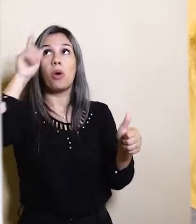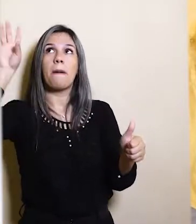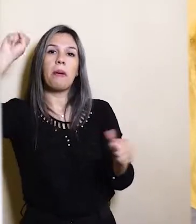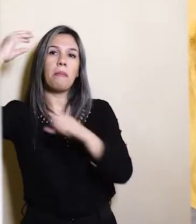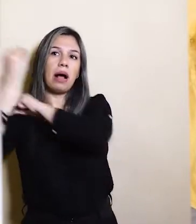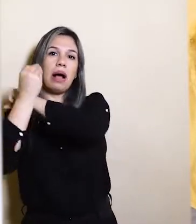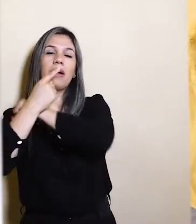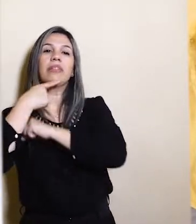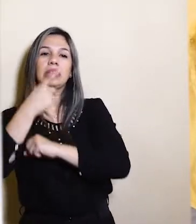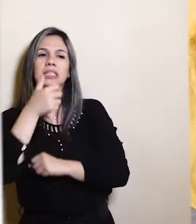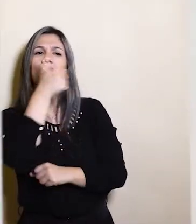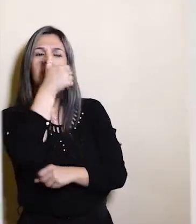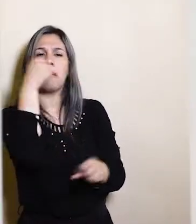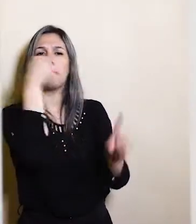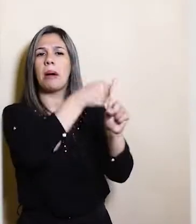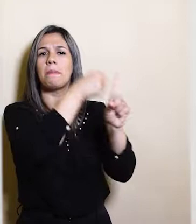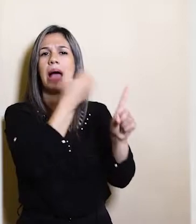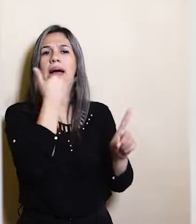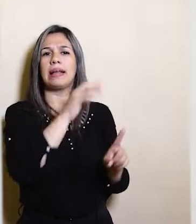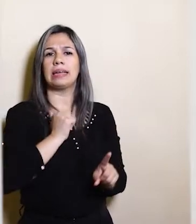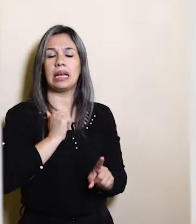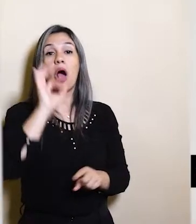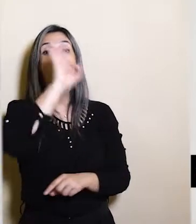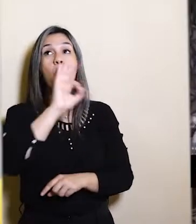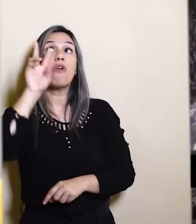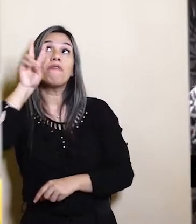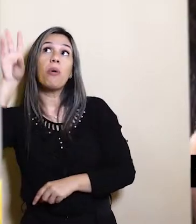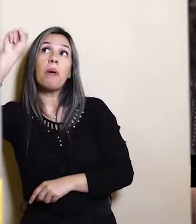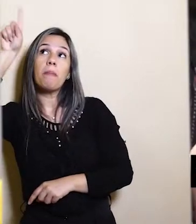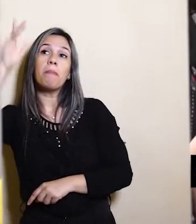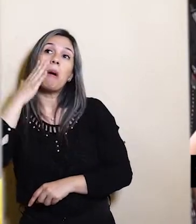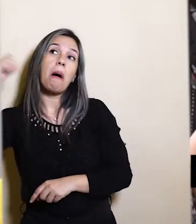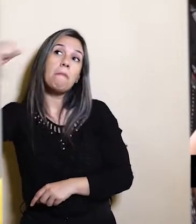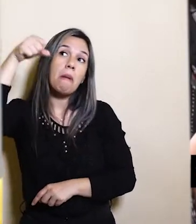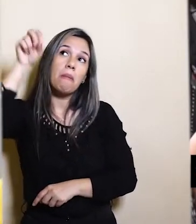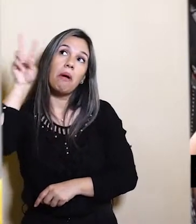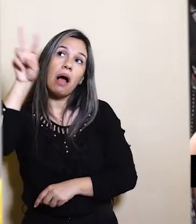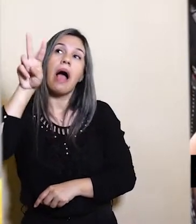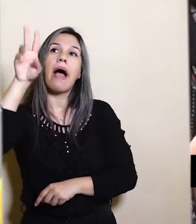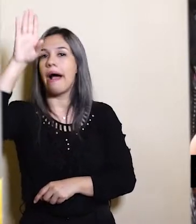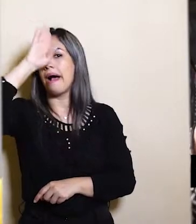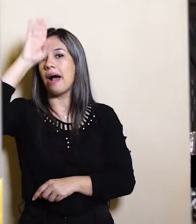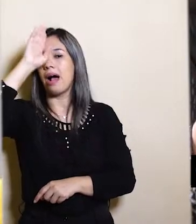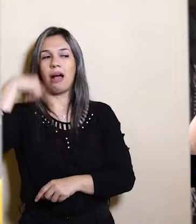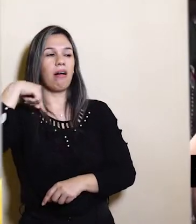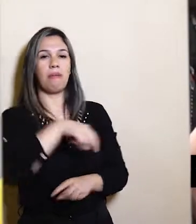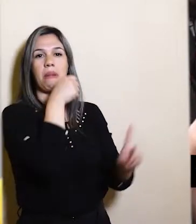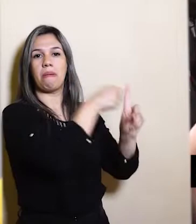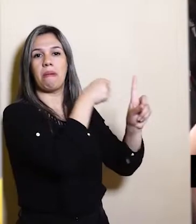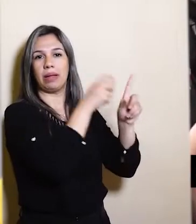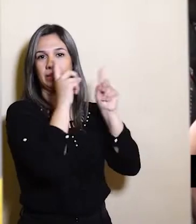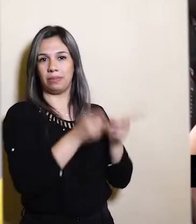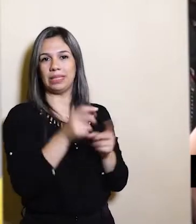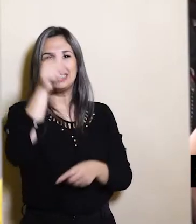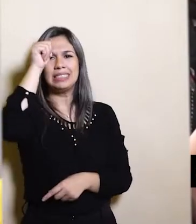porque lo vio en su casa, claro, ¿verdad? Probablemente es un reproduzca niño, esa conducta. Es un niño que se transforma con la educación, con perspectiva uh-huh. de género y de la